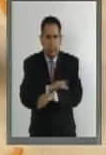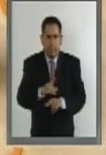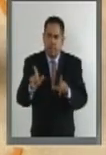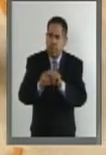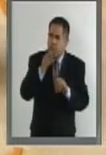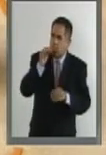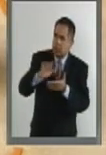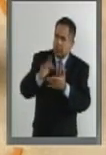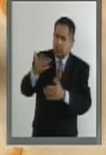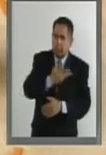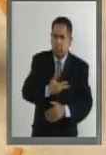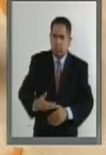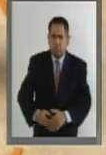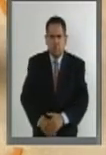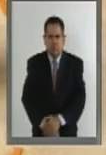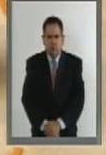presidente.